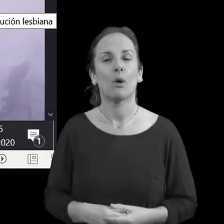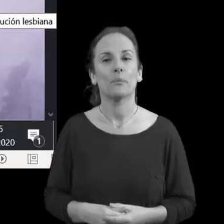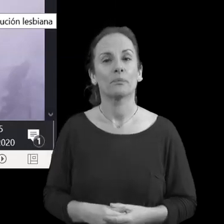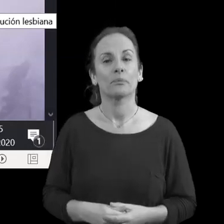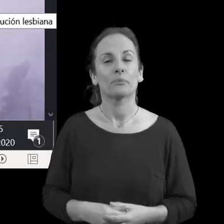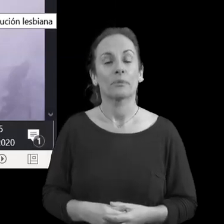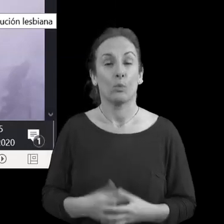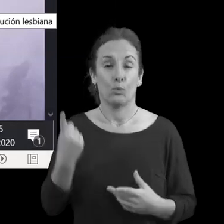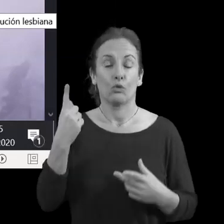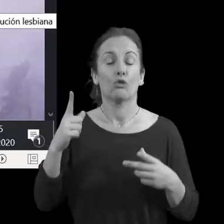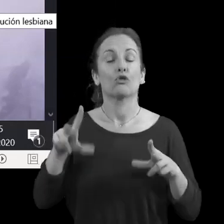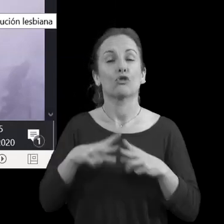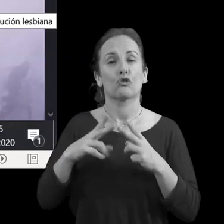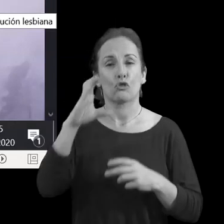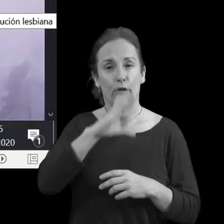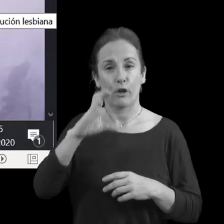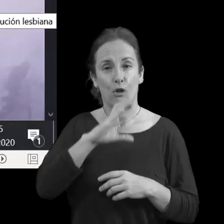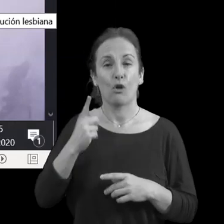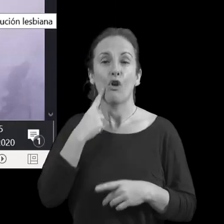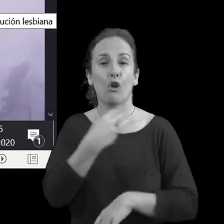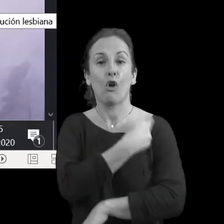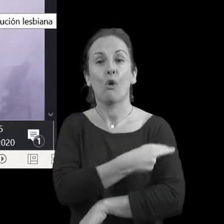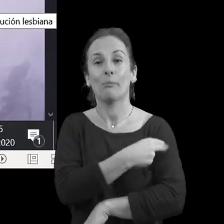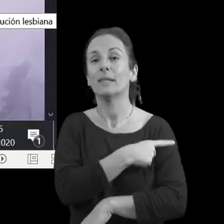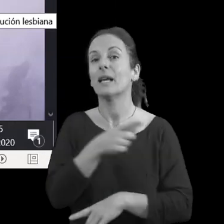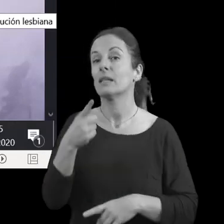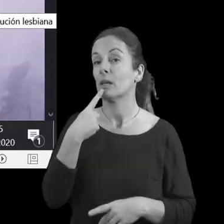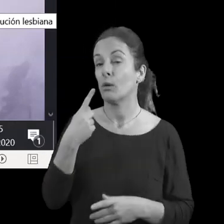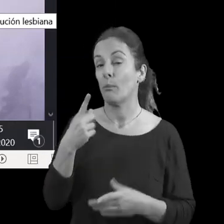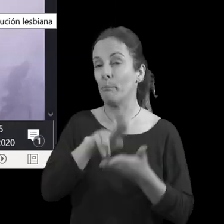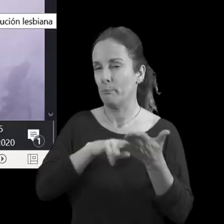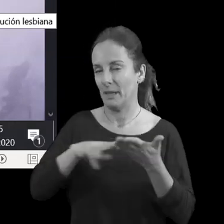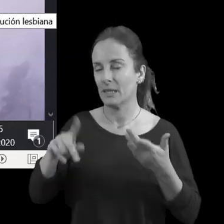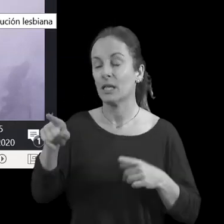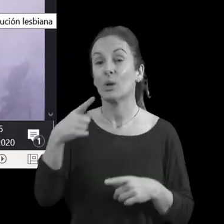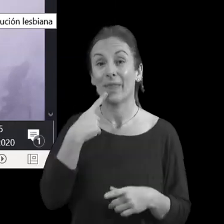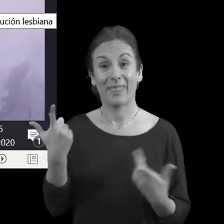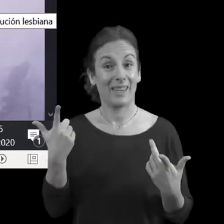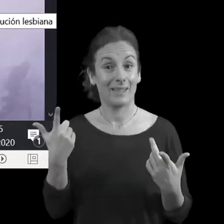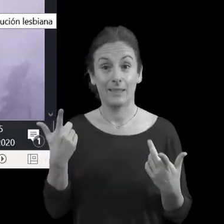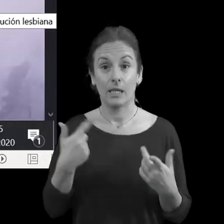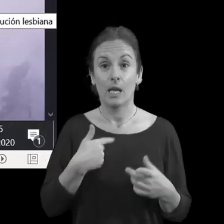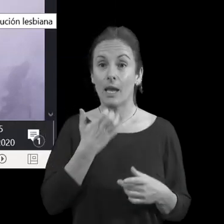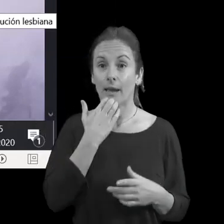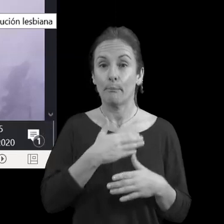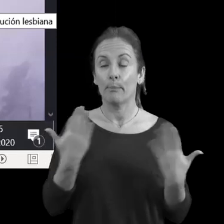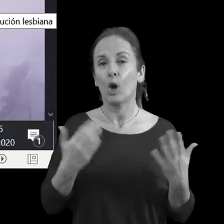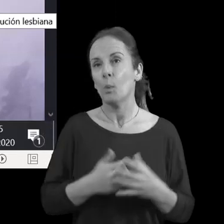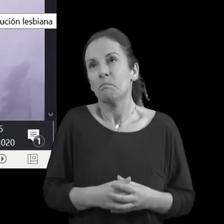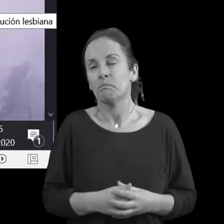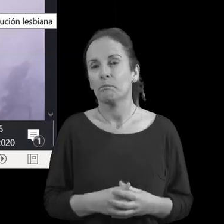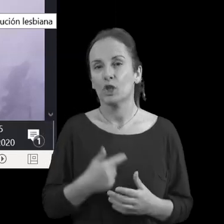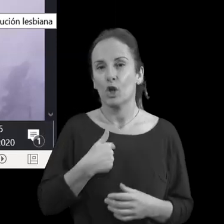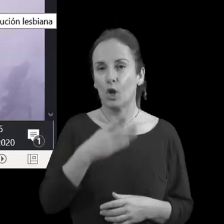Wicks, que es un sociólogo británico que decía, claro, es que el no ser heterosexual supone que estamos como todo el rato hablando de sexualidad, ¿no? Sales del